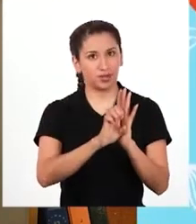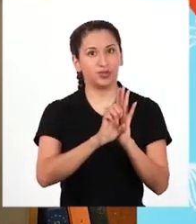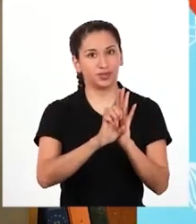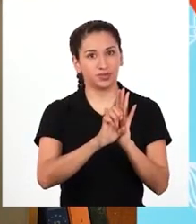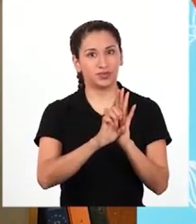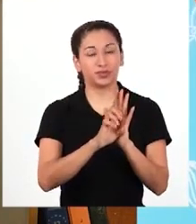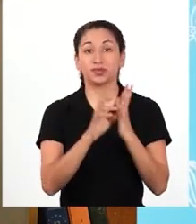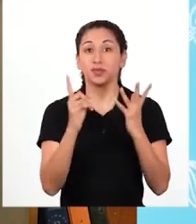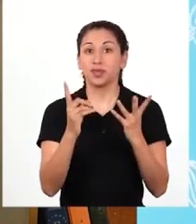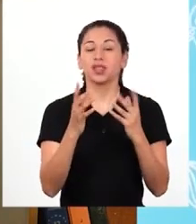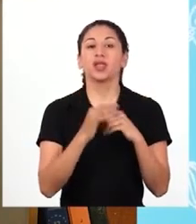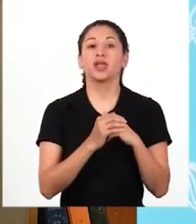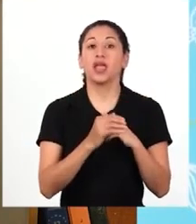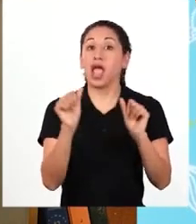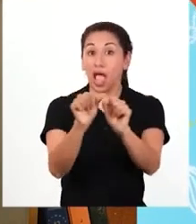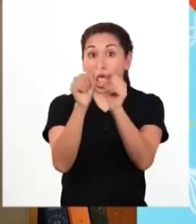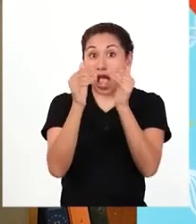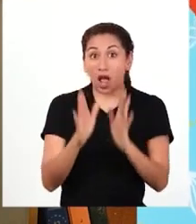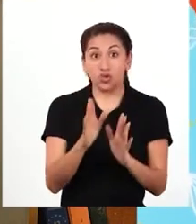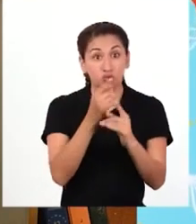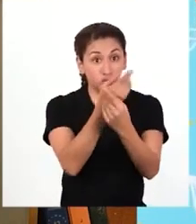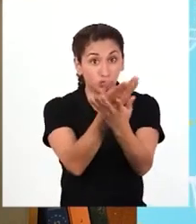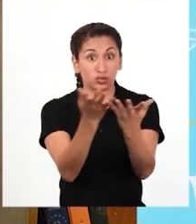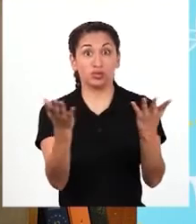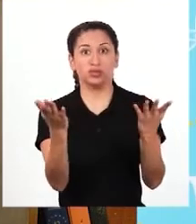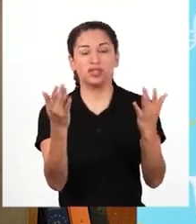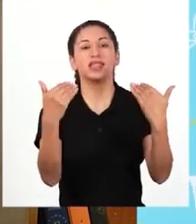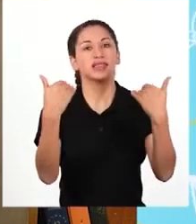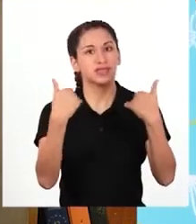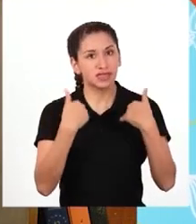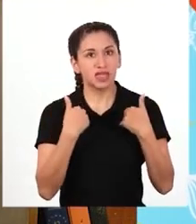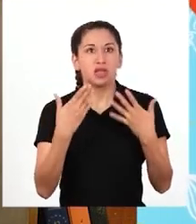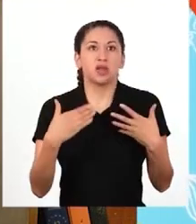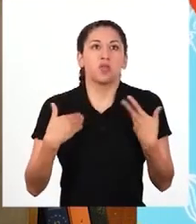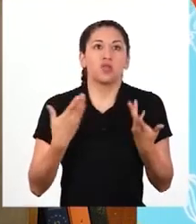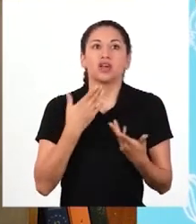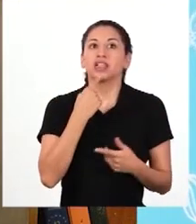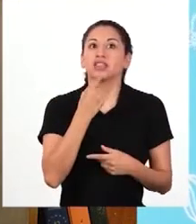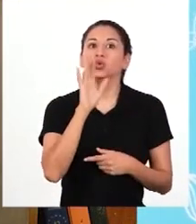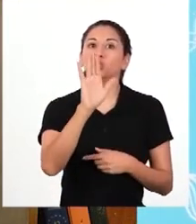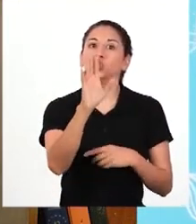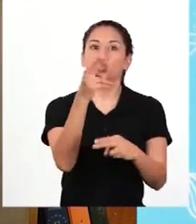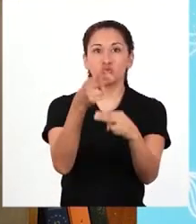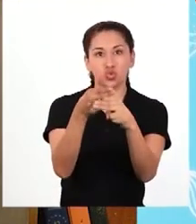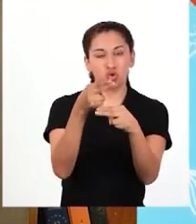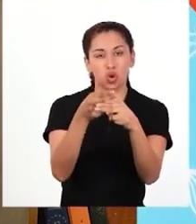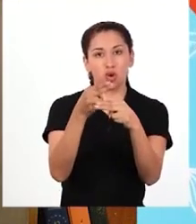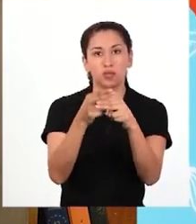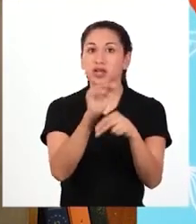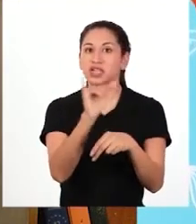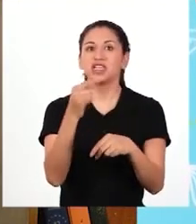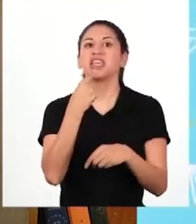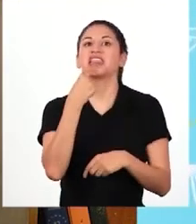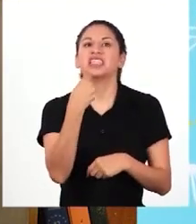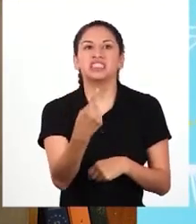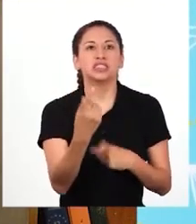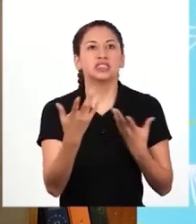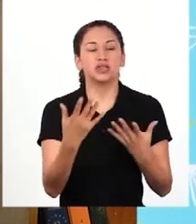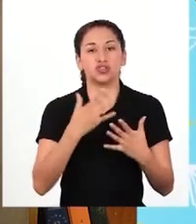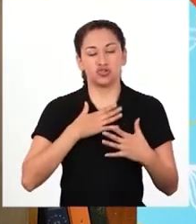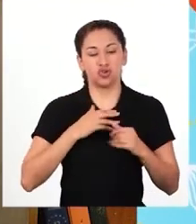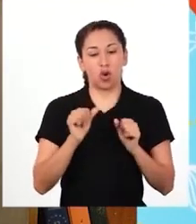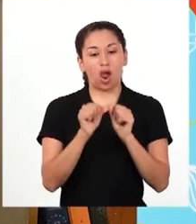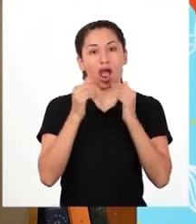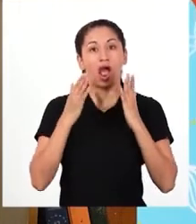clave. Por ejemplo, en el caso de las y los estudiantes, ellos podrían decir su nombre